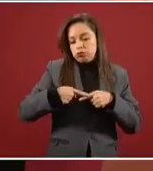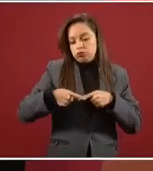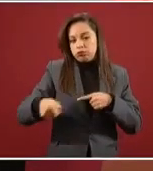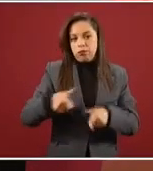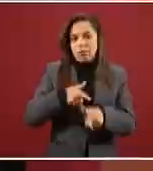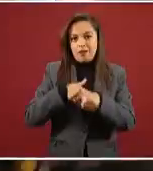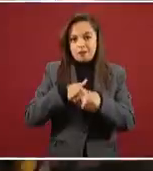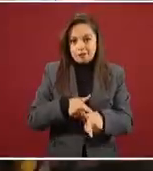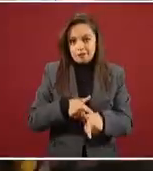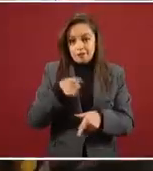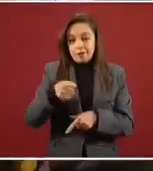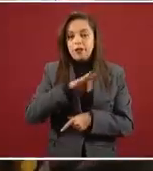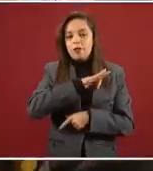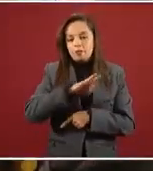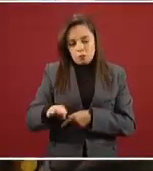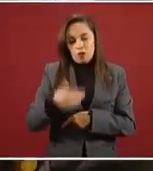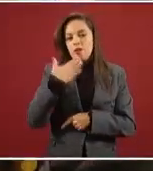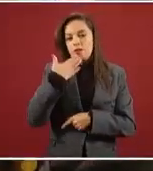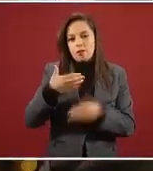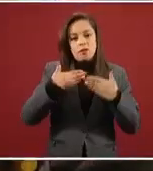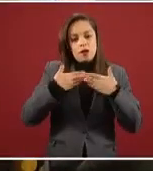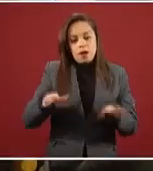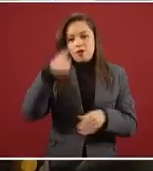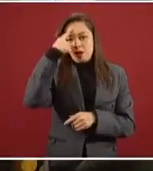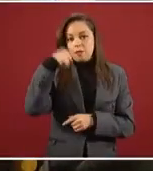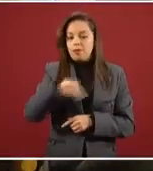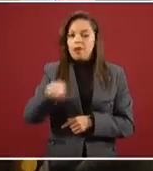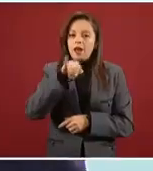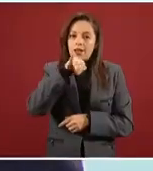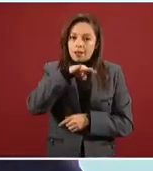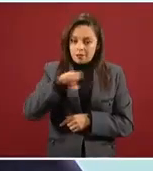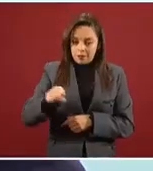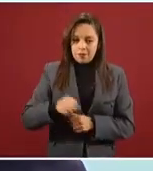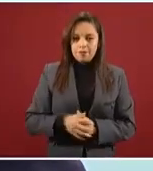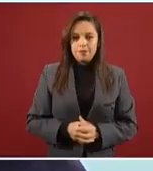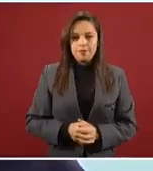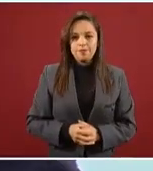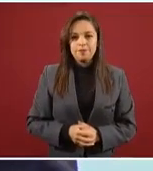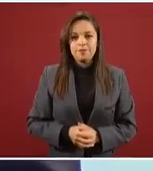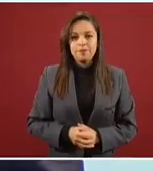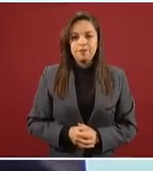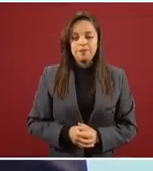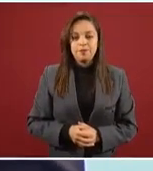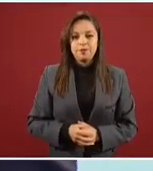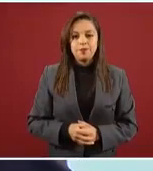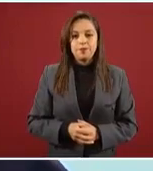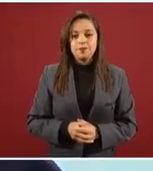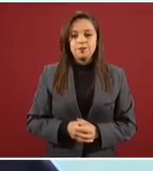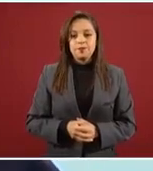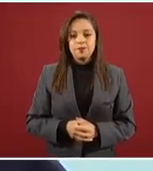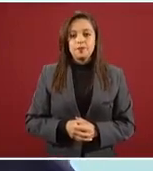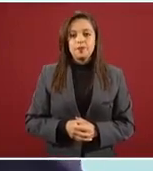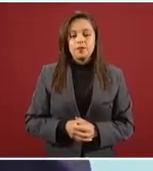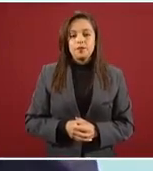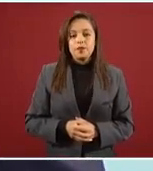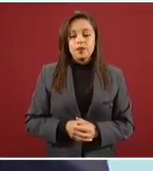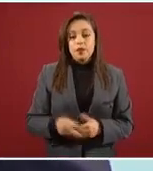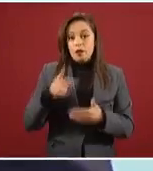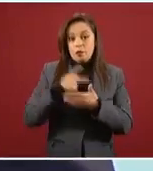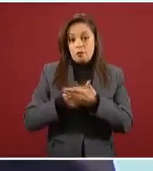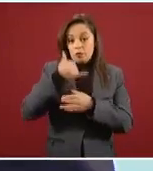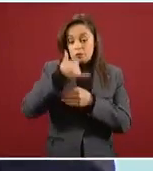acceso efectivo a la seguridad social. Un poco el mismo modelo como está operando en el programa piloto de